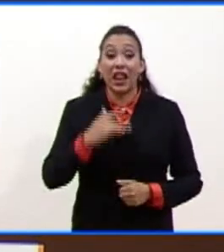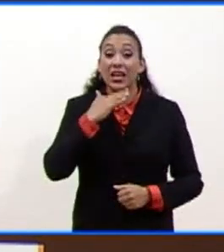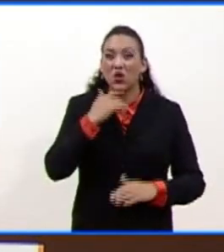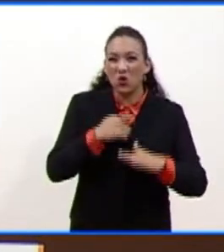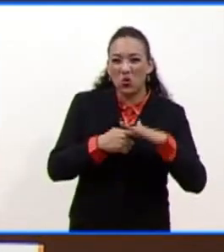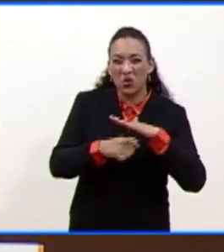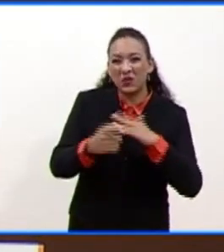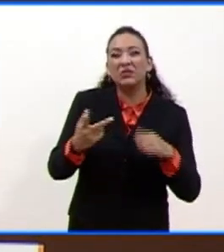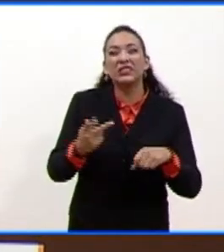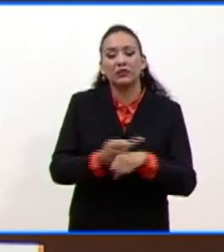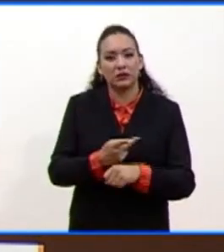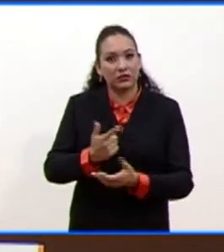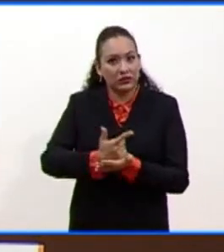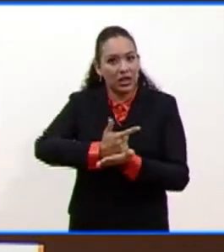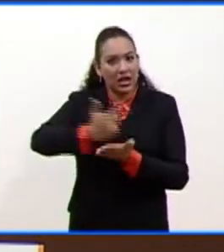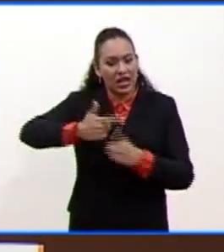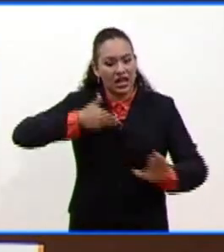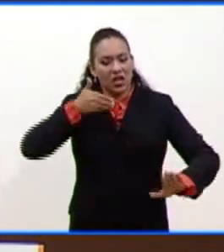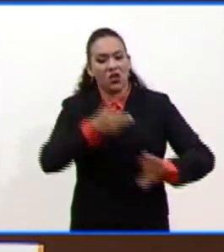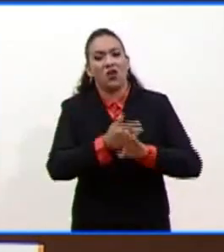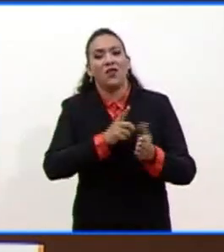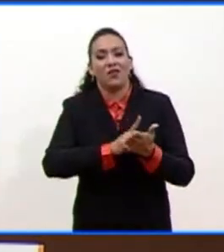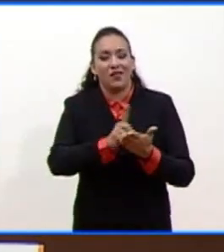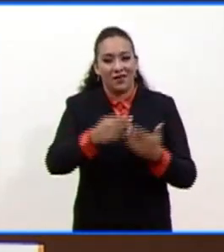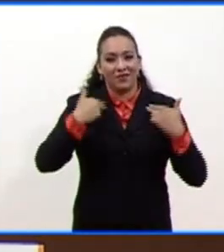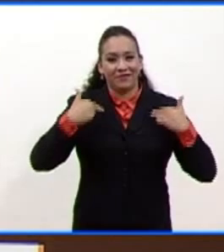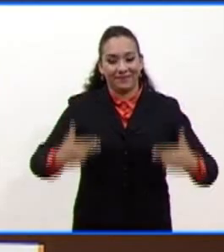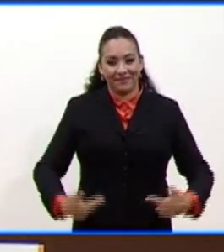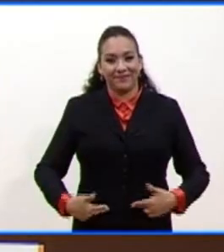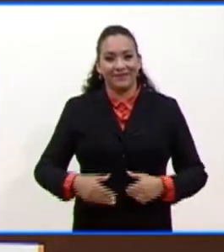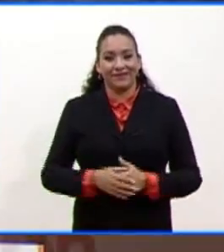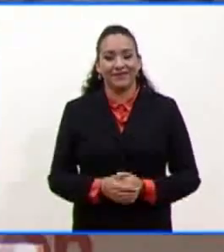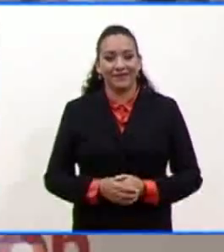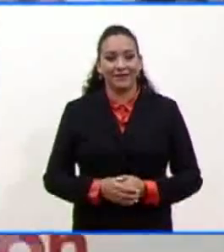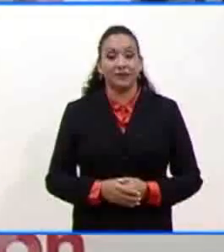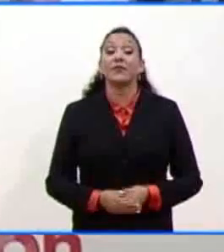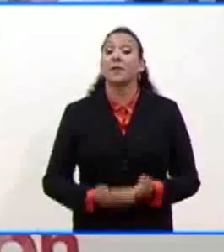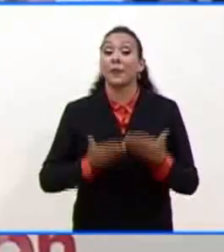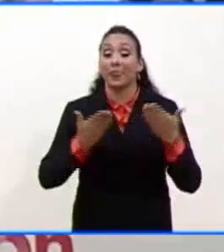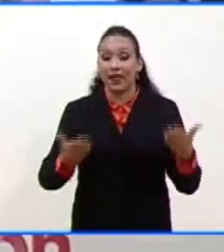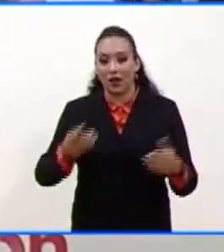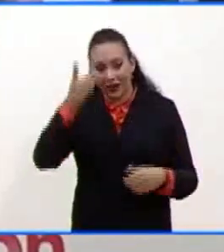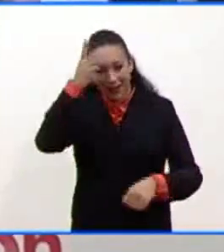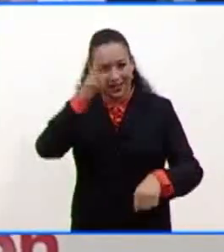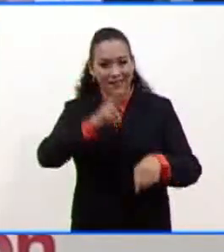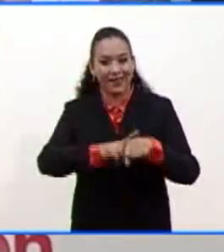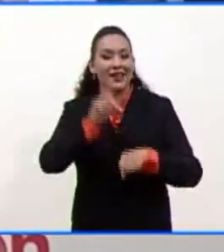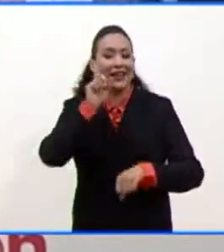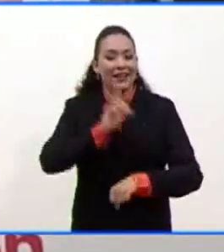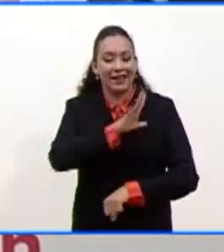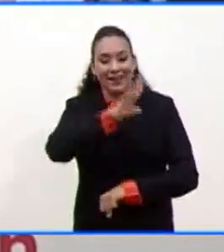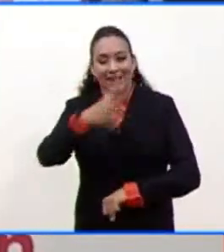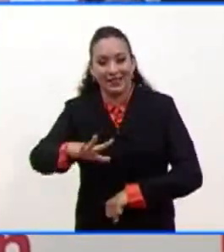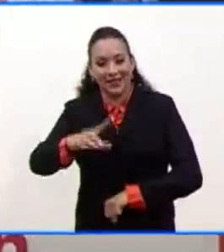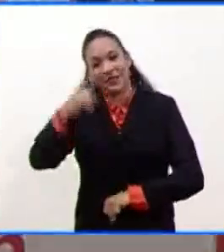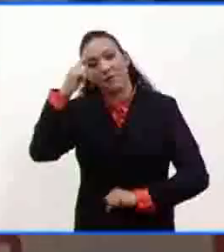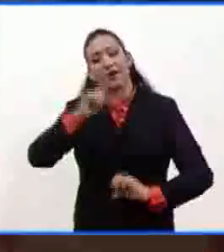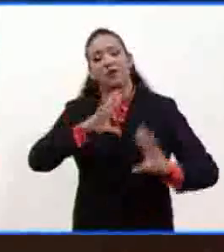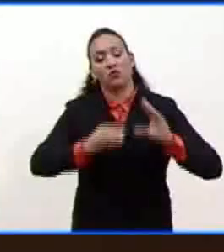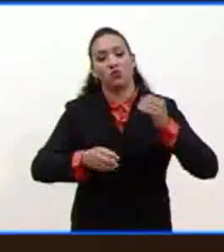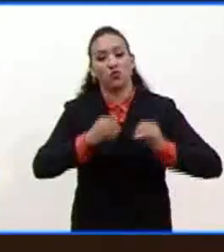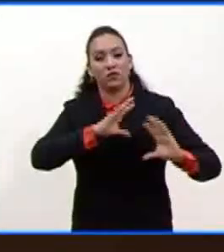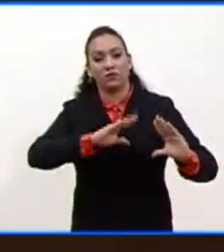una incidencia gravísima en los derechos humanos de las personas. En tanto, la directora general de la Escuela de Formación